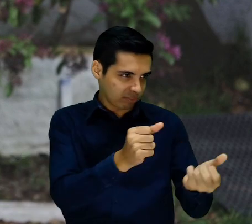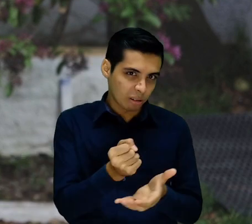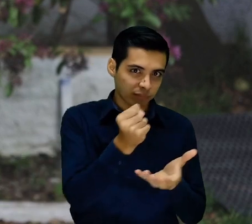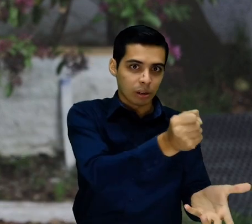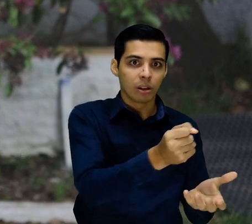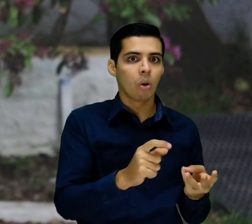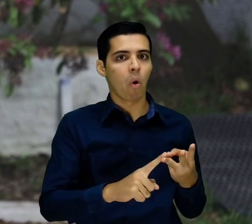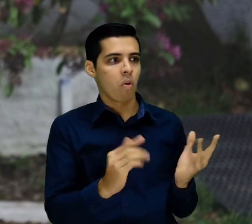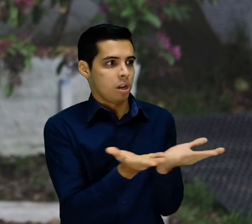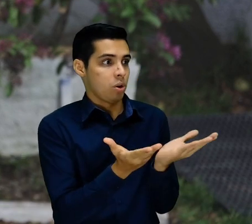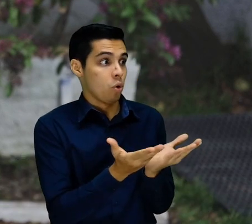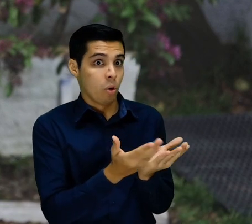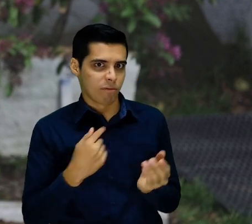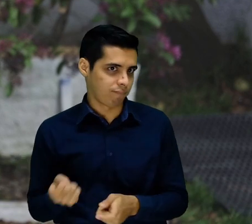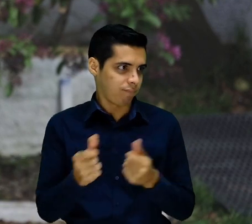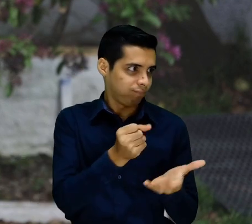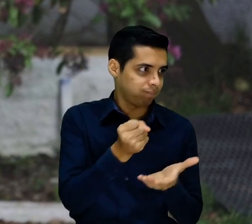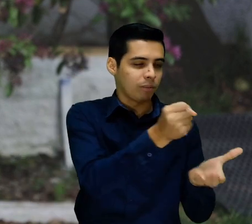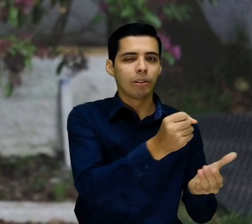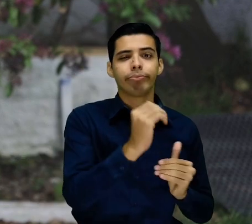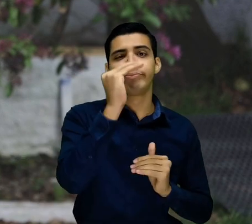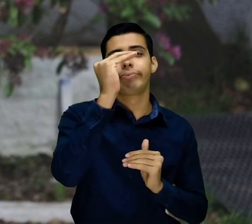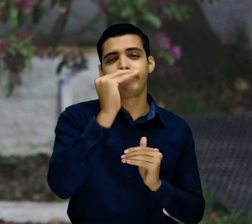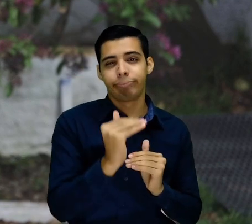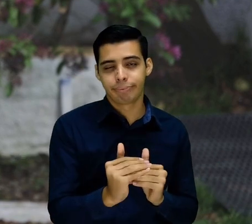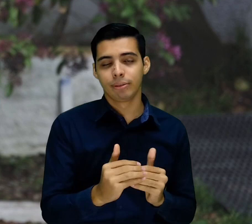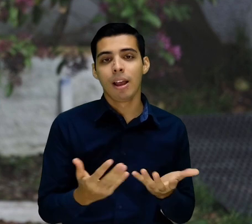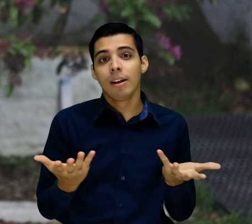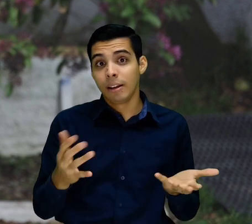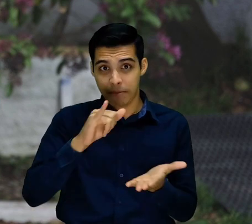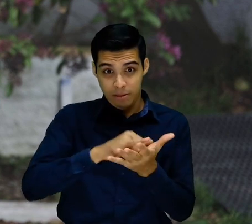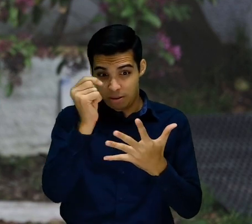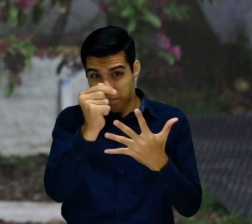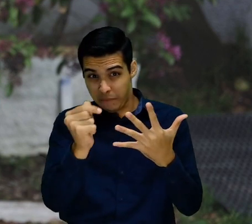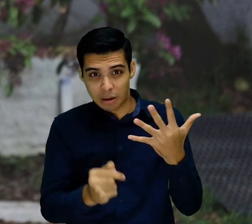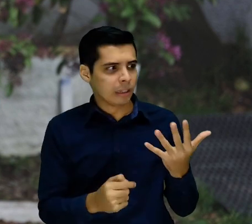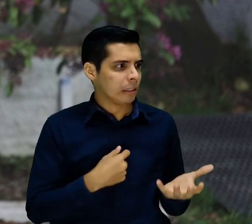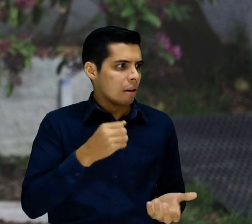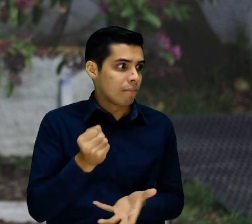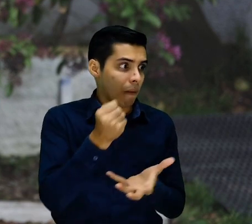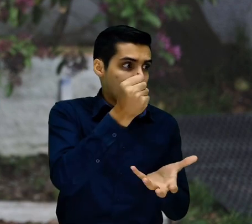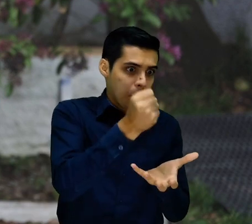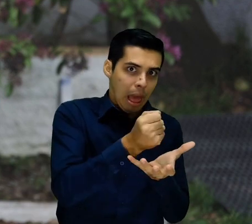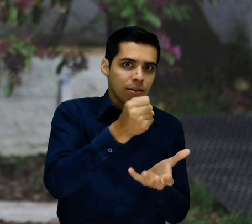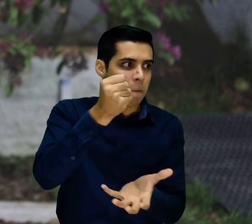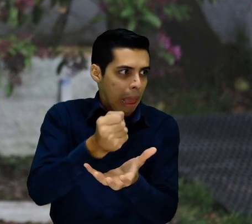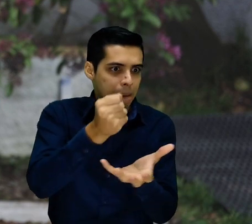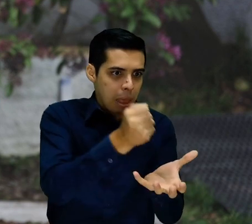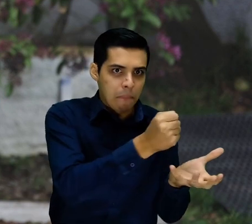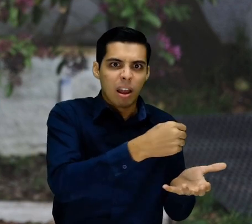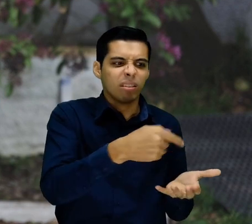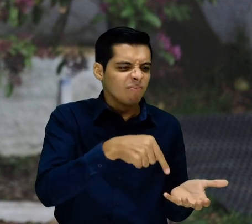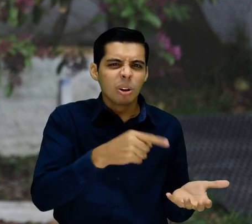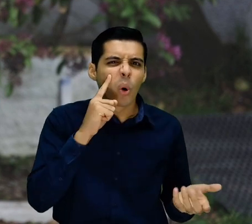Y sabemos que todos estos son pilares para que una sociedad crezca educada, pero también productiva. Así que todos estos recortes, ¿por qué se dan? Para